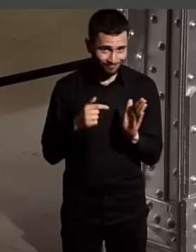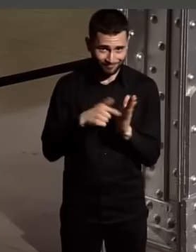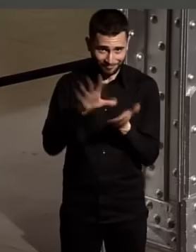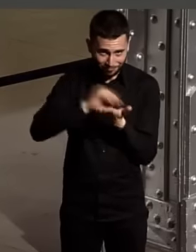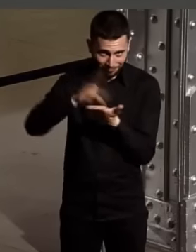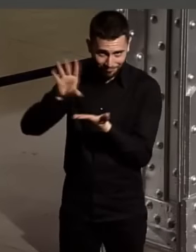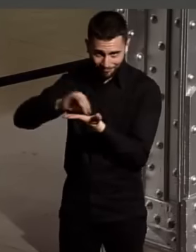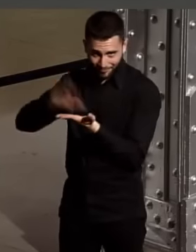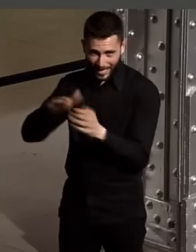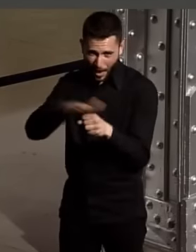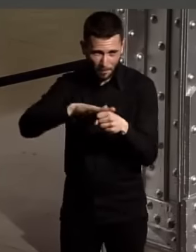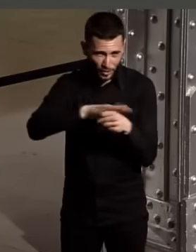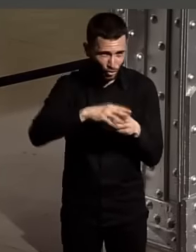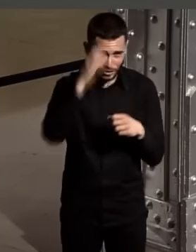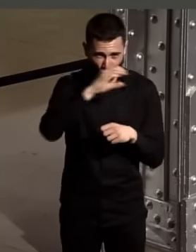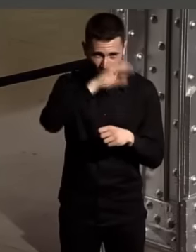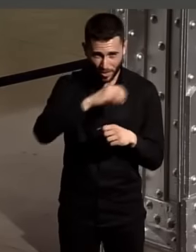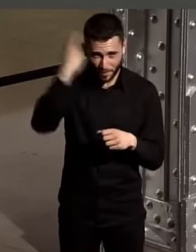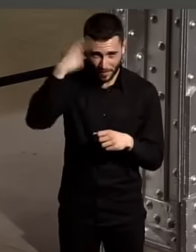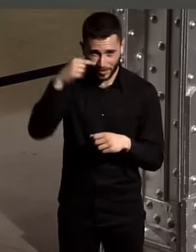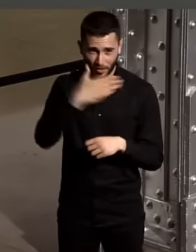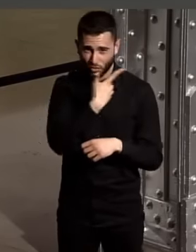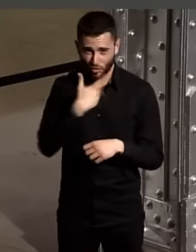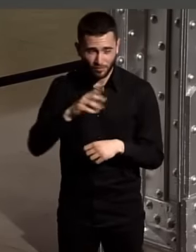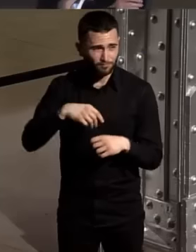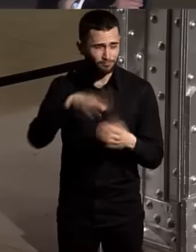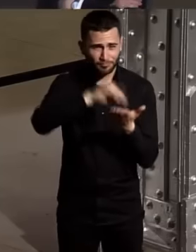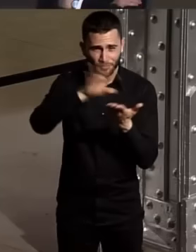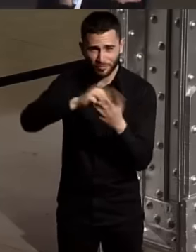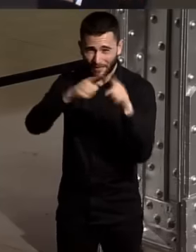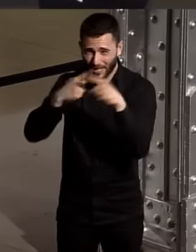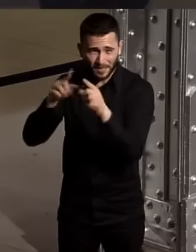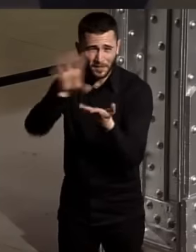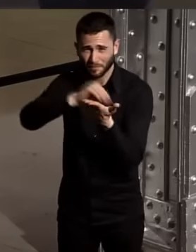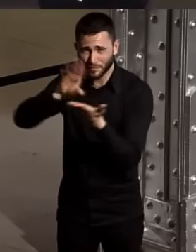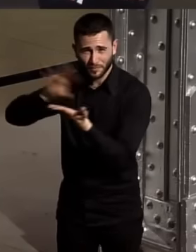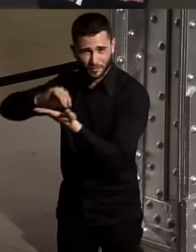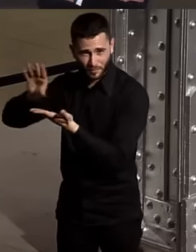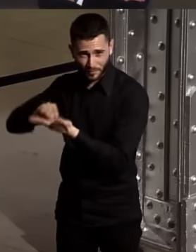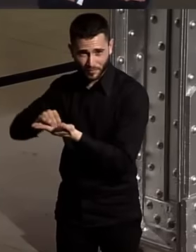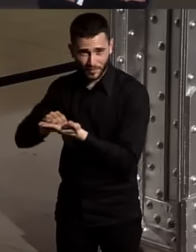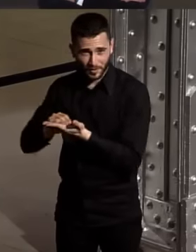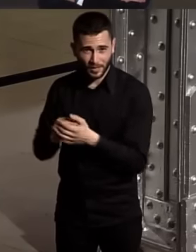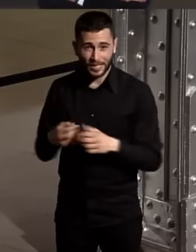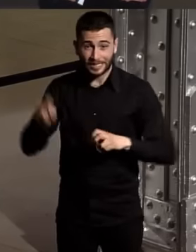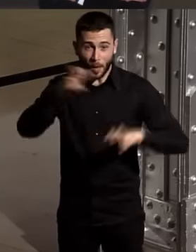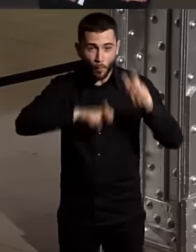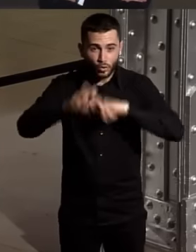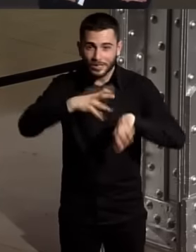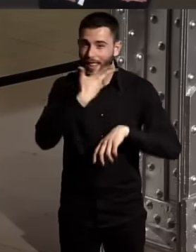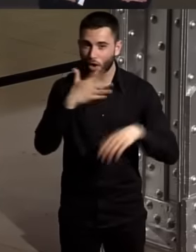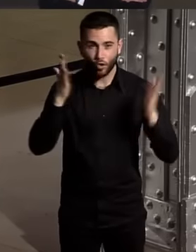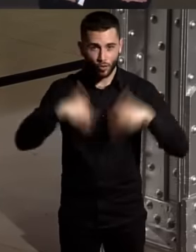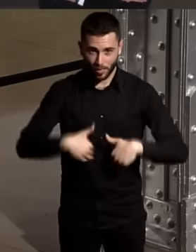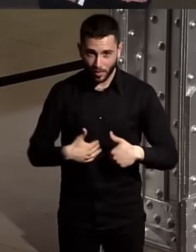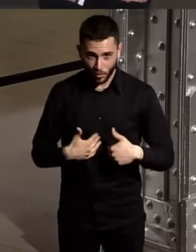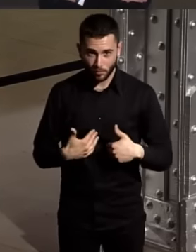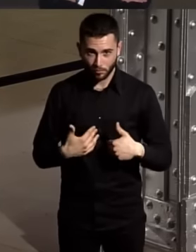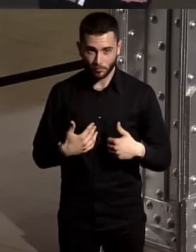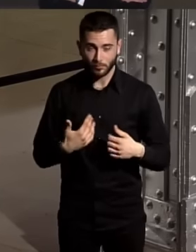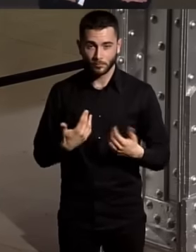recojo de muchos ámbitos del conocimiento diferentes que esta búsqueda en lo desconocido